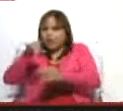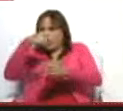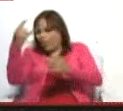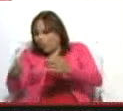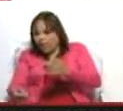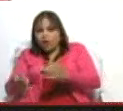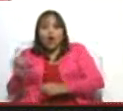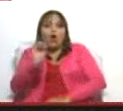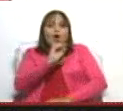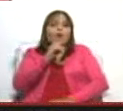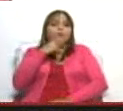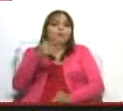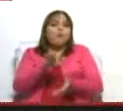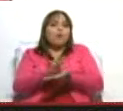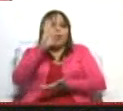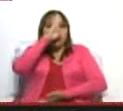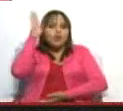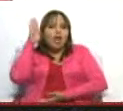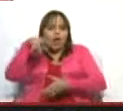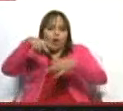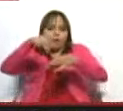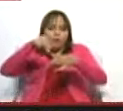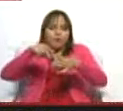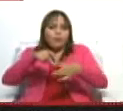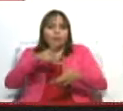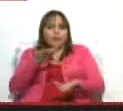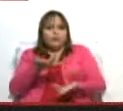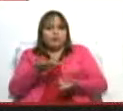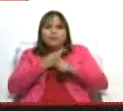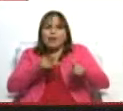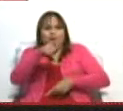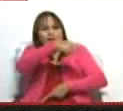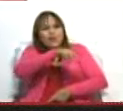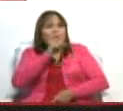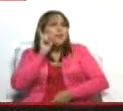Diosdado envenenado. Pero ellos son bocones, ¿ves?